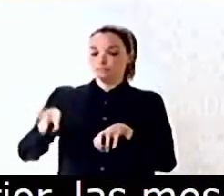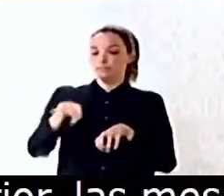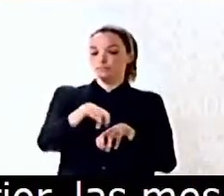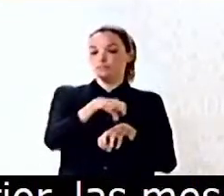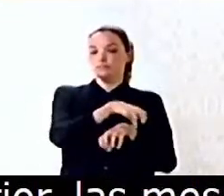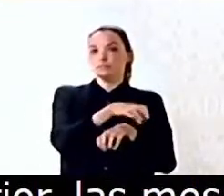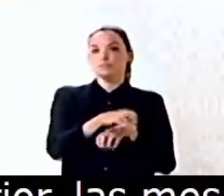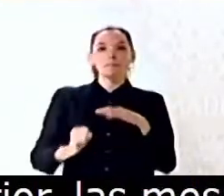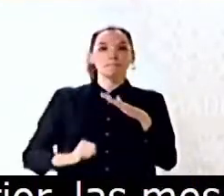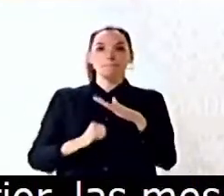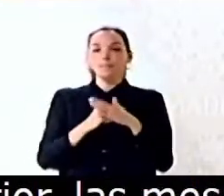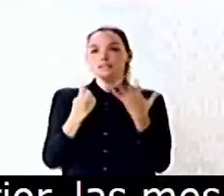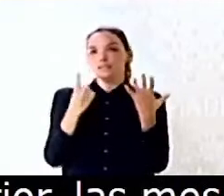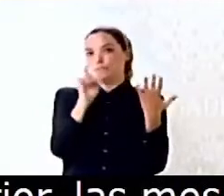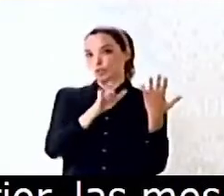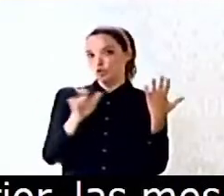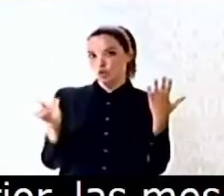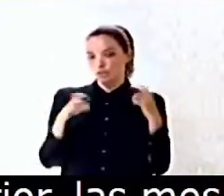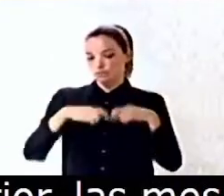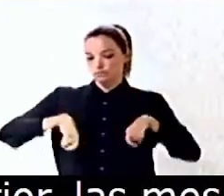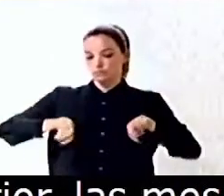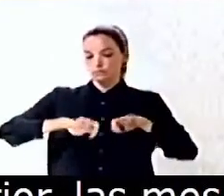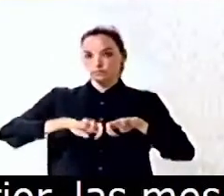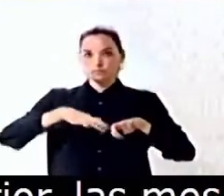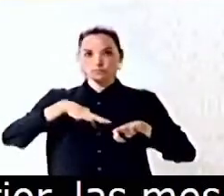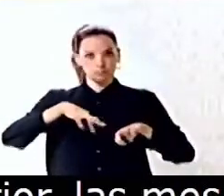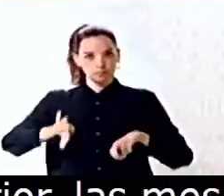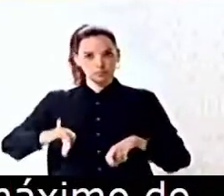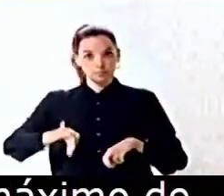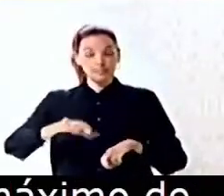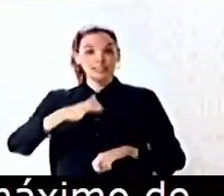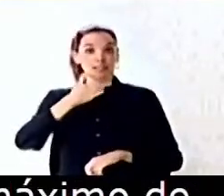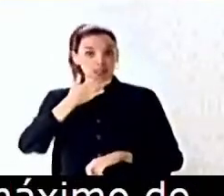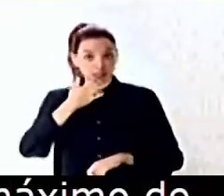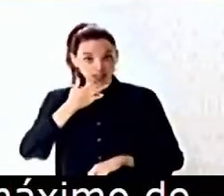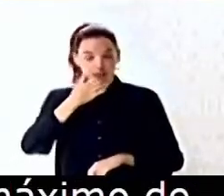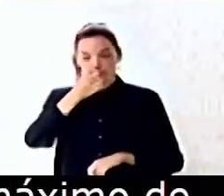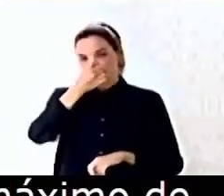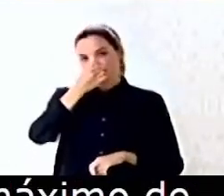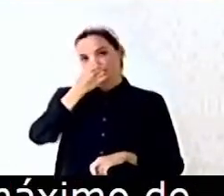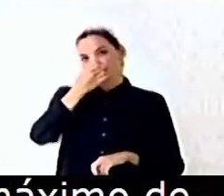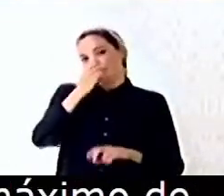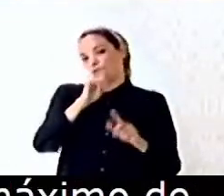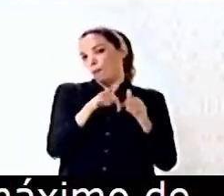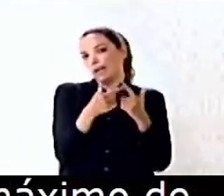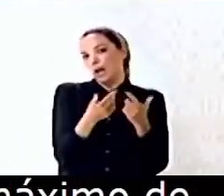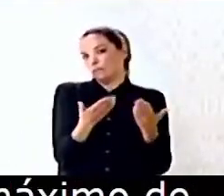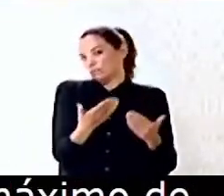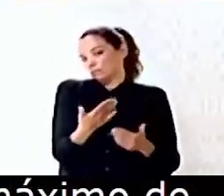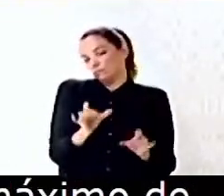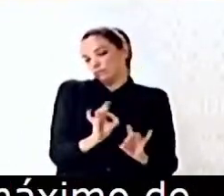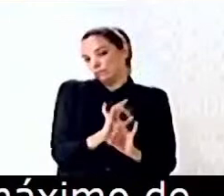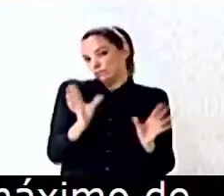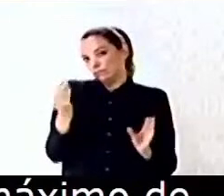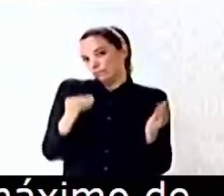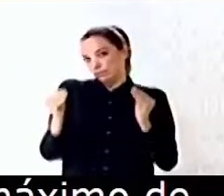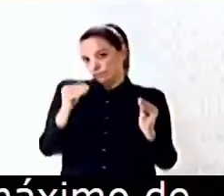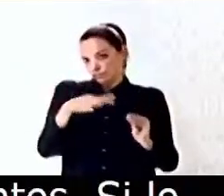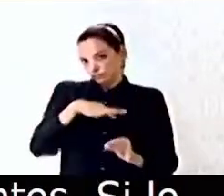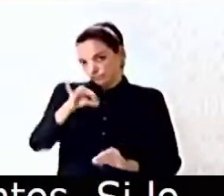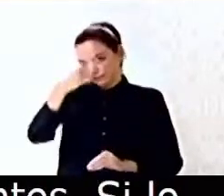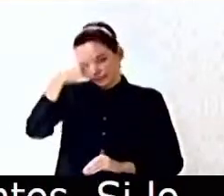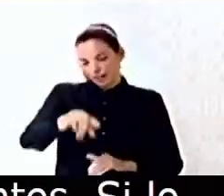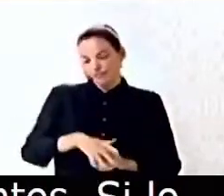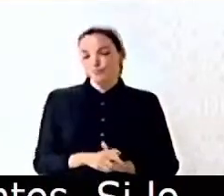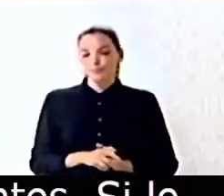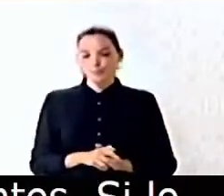ocupadas por un máximo de 6 personas, siempre que éstas no sean convivientes. Si son convivientes, evidentemente pueden ser más, como saben